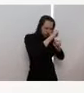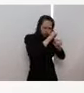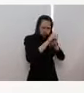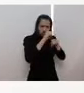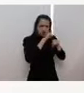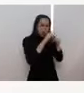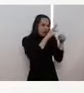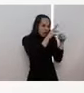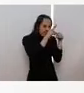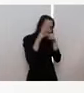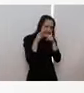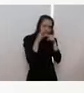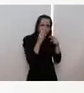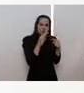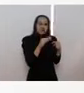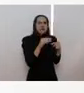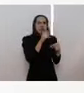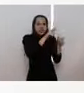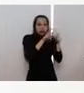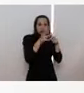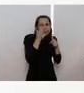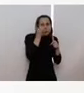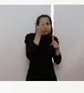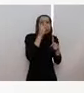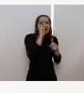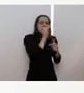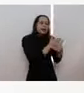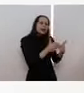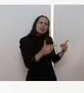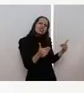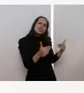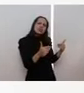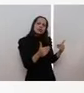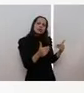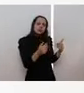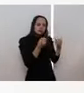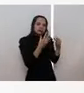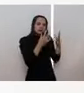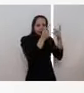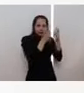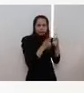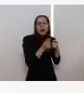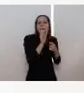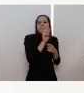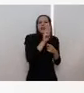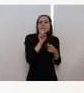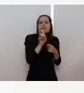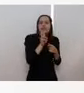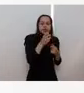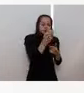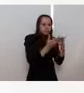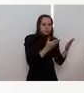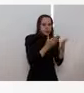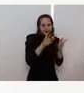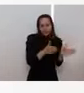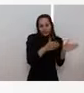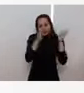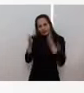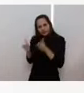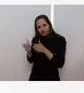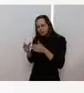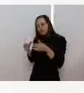quirúrgicas tanto para adultos como para niños con un total de 27 servicios y la unidad médica hospitalaria